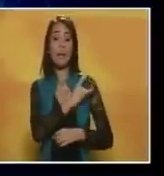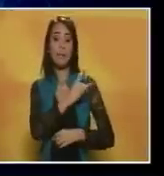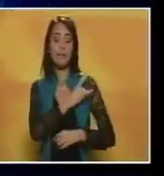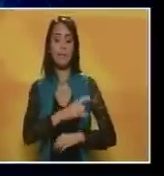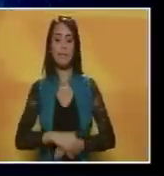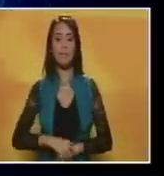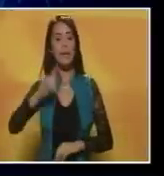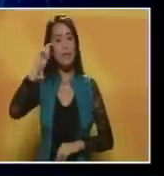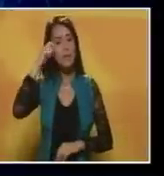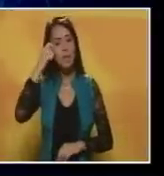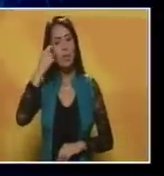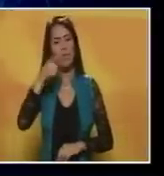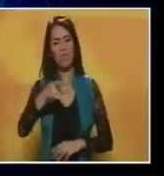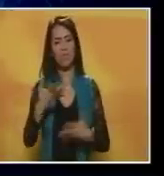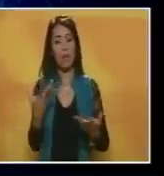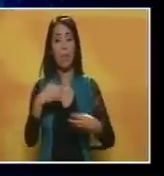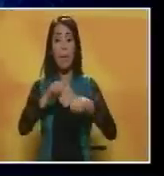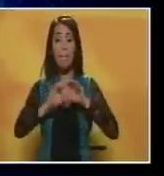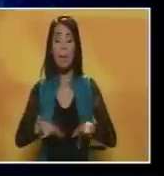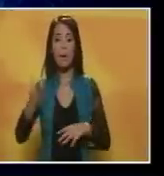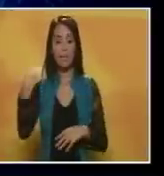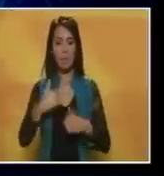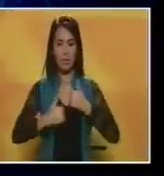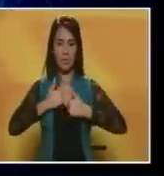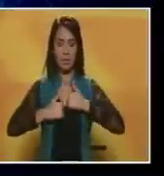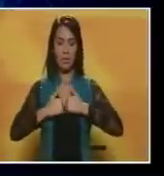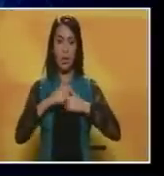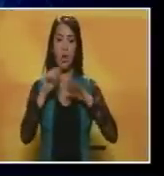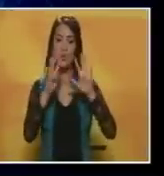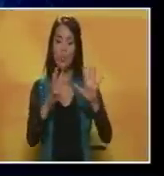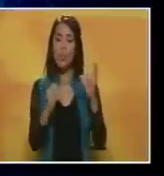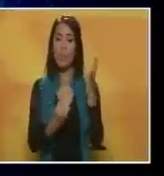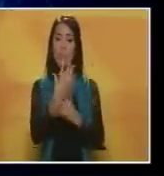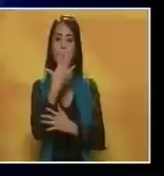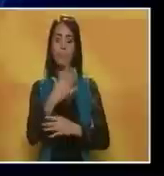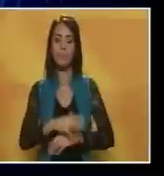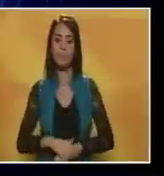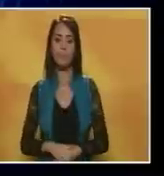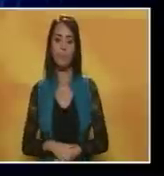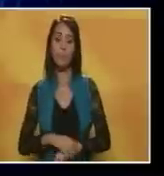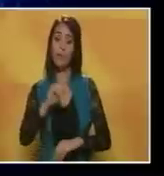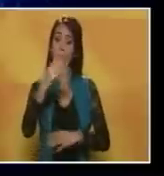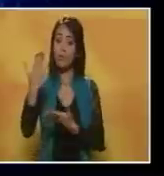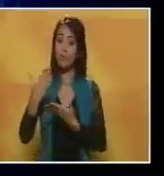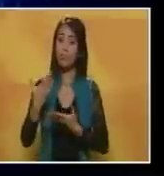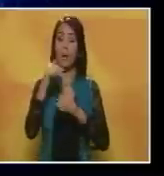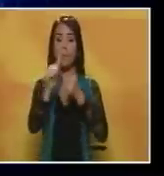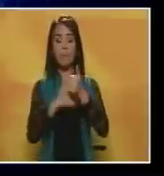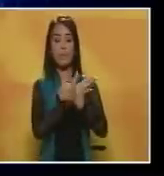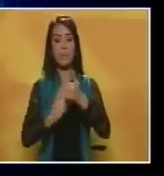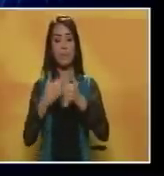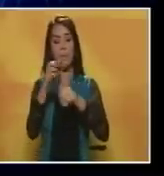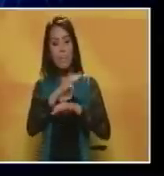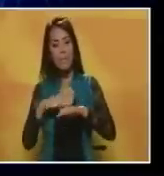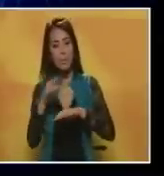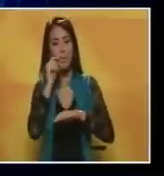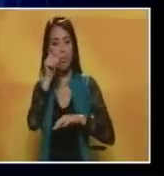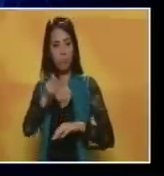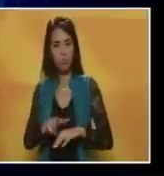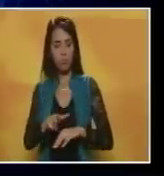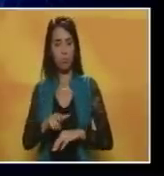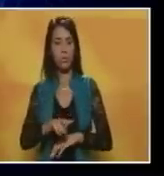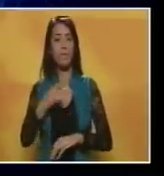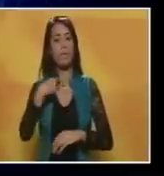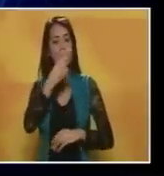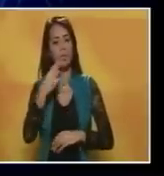recordaron que a propósito del paro del pasado miércoles 9 de mayo fueron recibidos por el viceministro carlos león mora quien